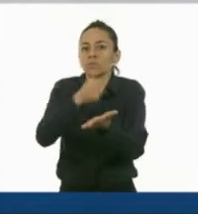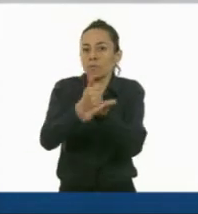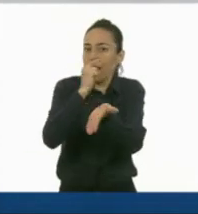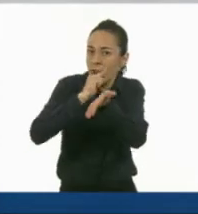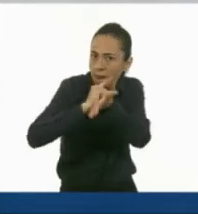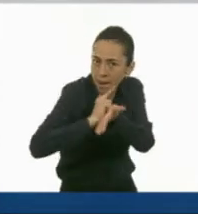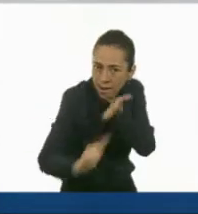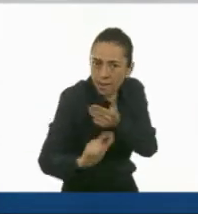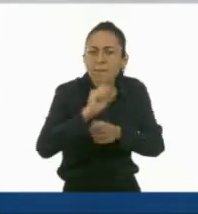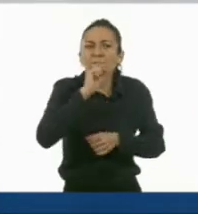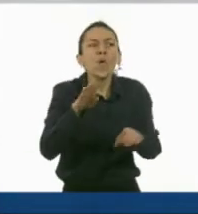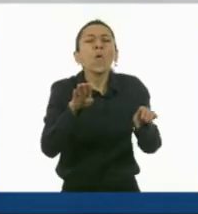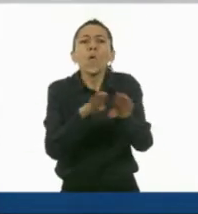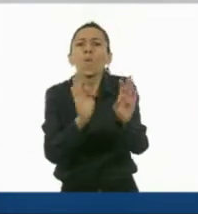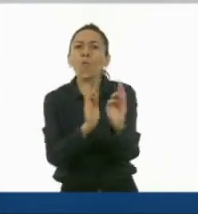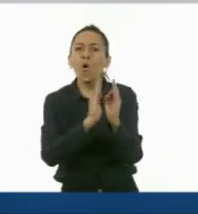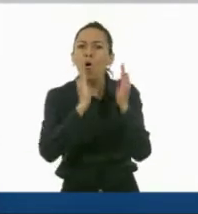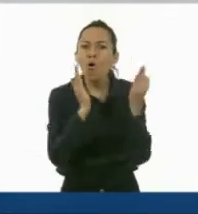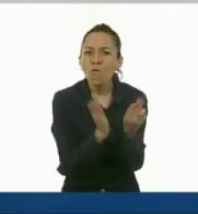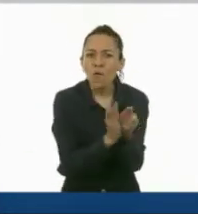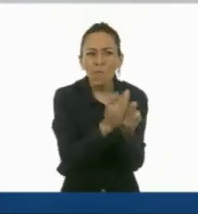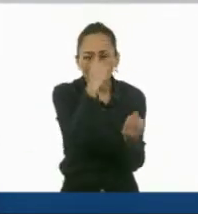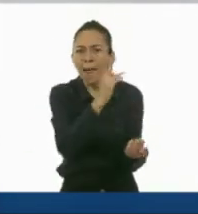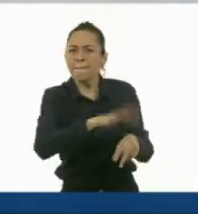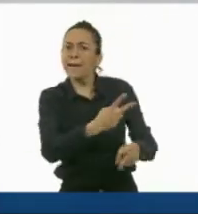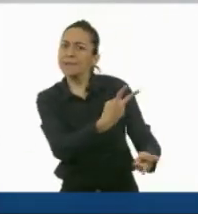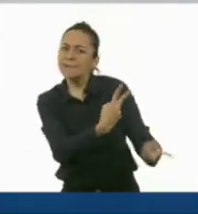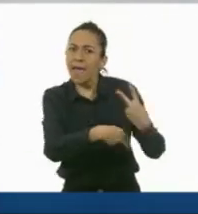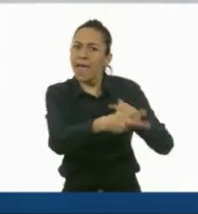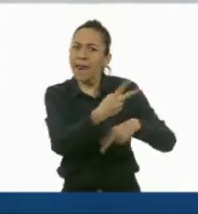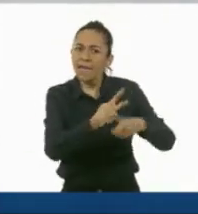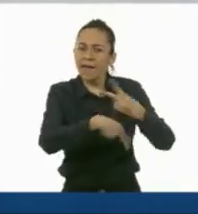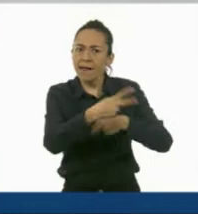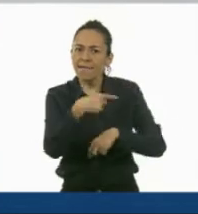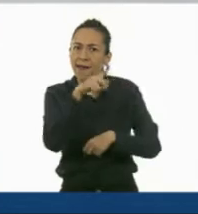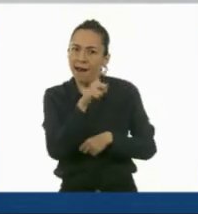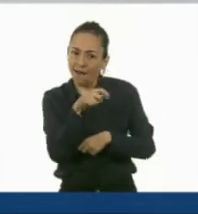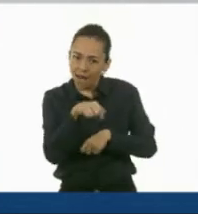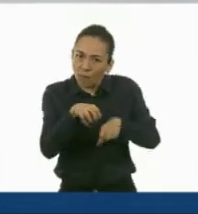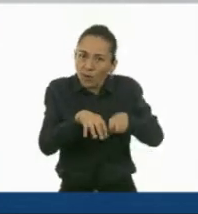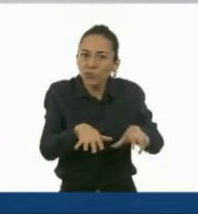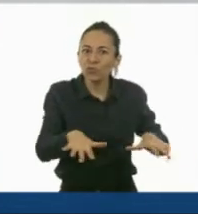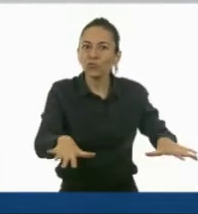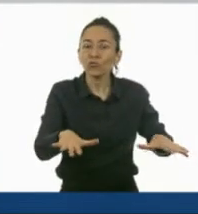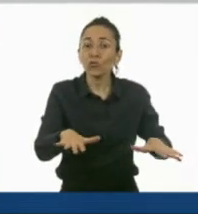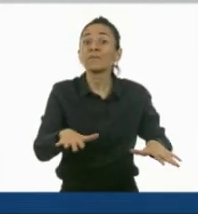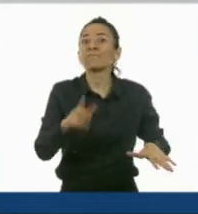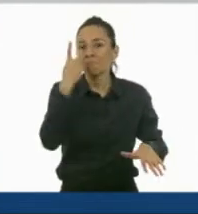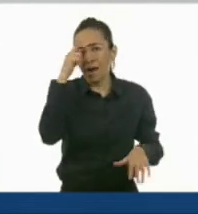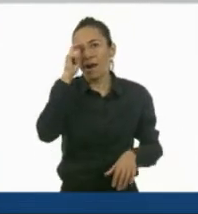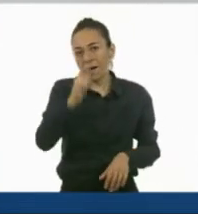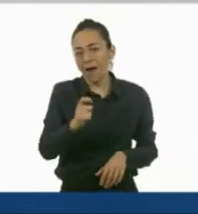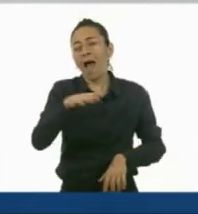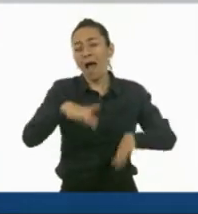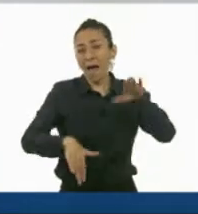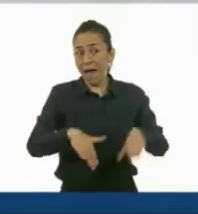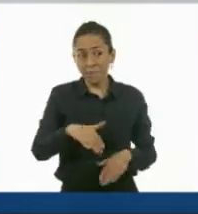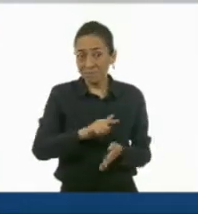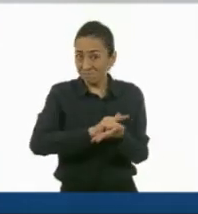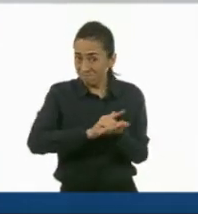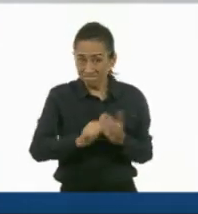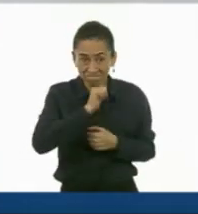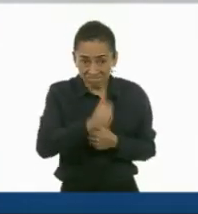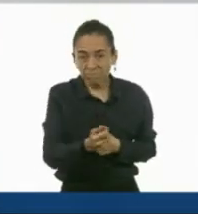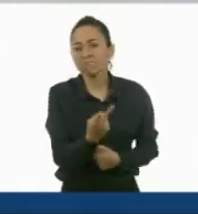que les permitieran evitar las enfermedades que comúnmente se asocian al no tener una ciudad limpia. También,